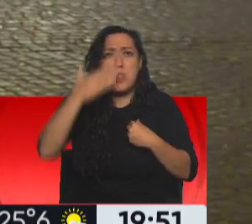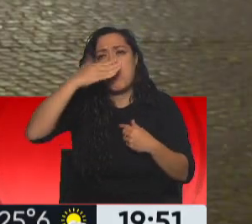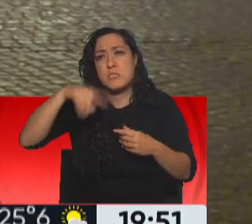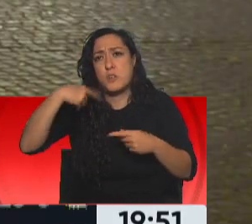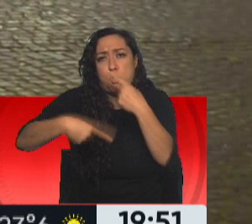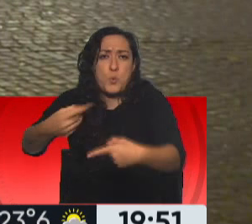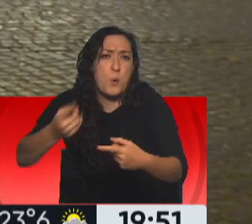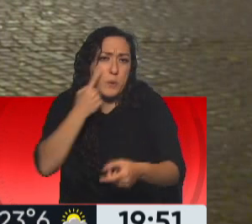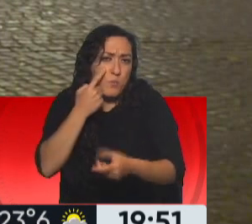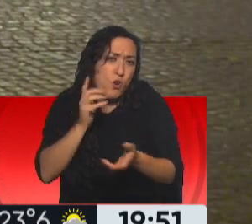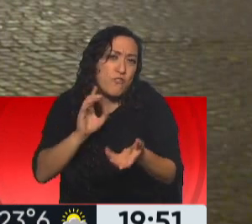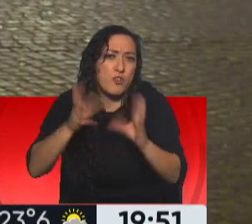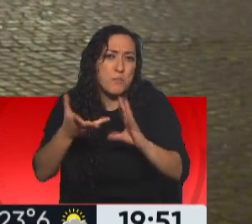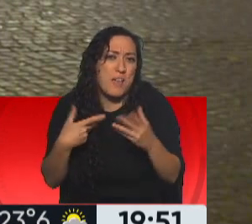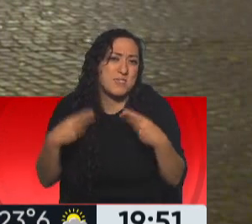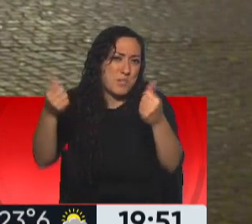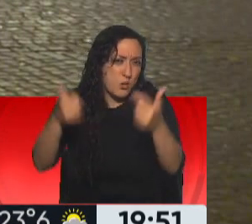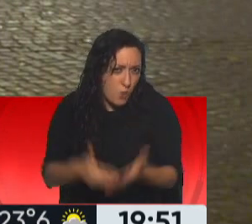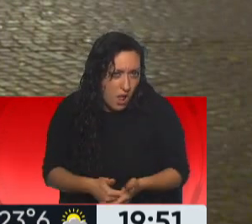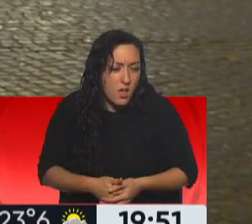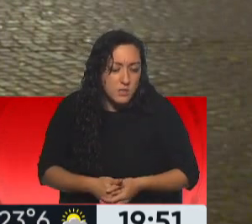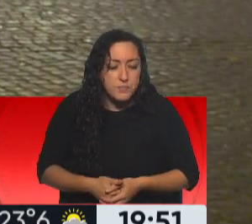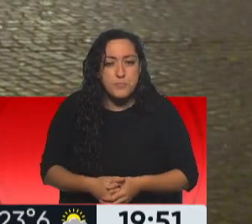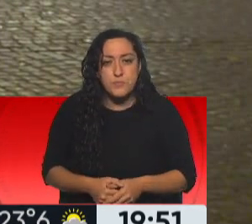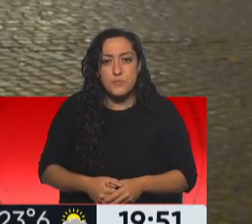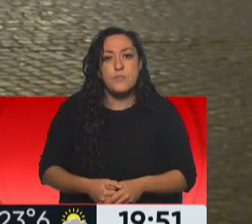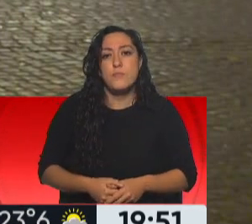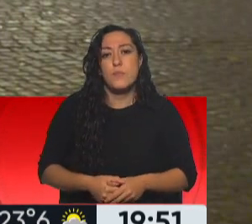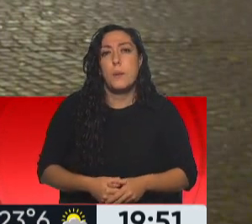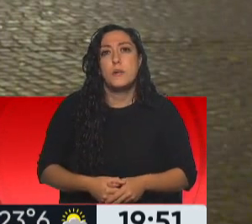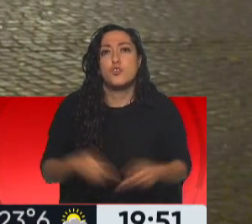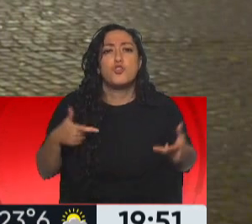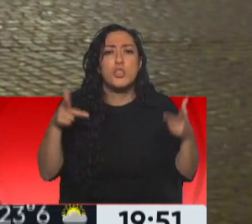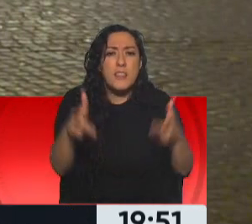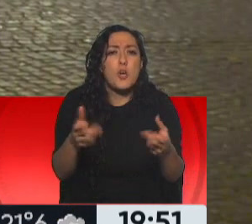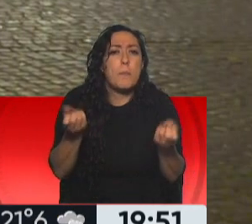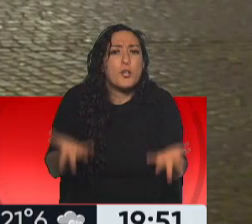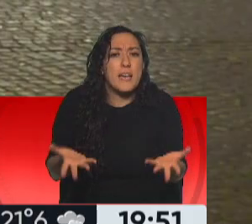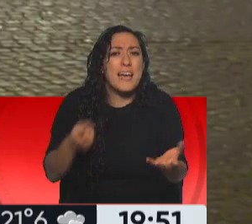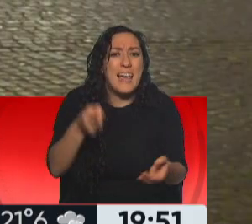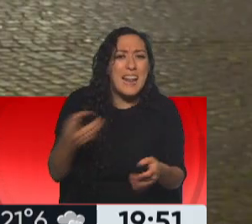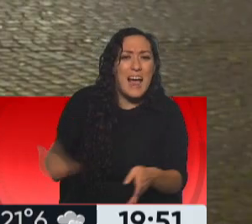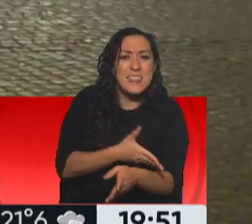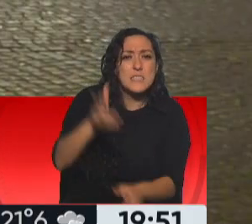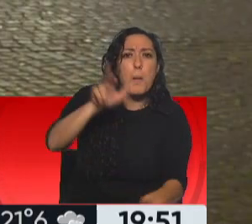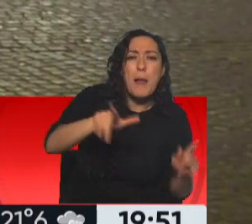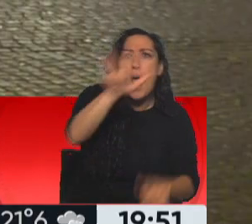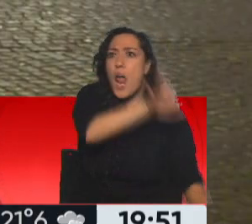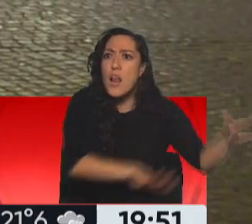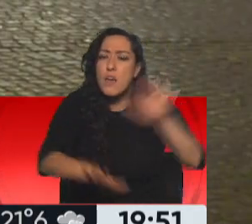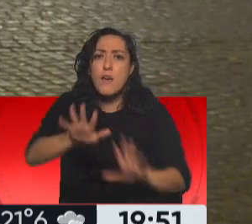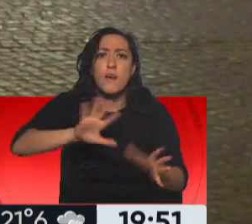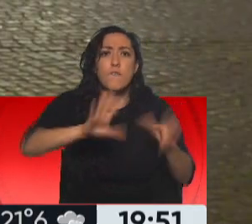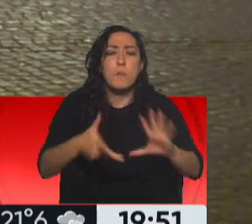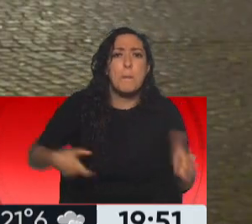¿no? En el cielo, por él. ¿Por qué te lo digo? Porque planificó hasta el pago,